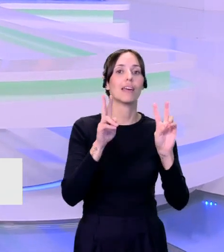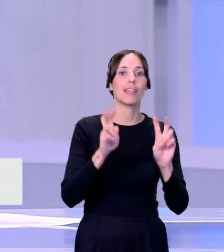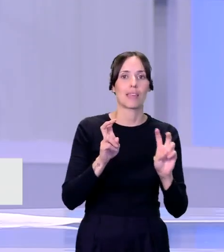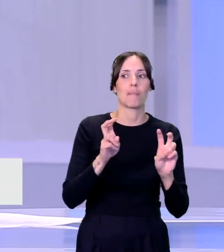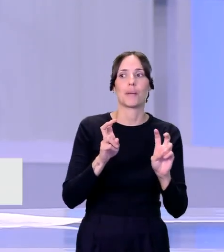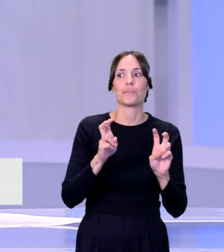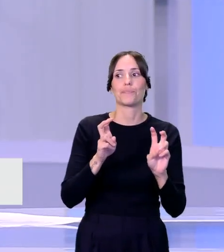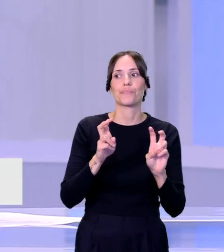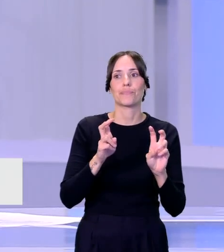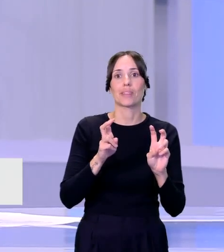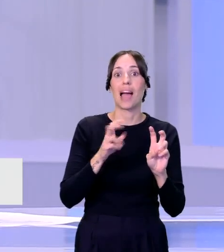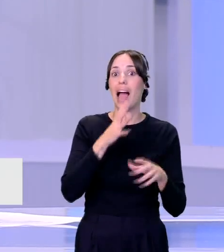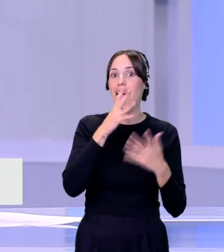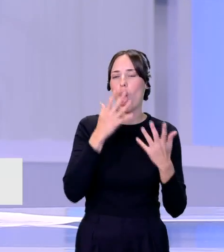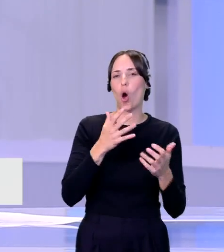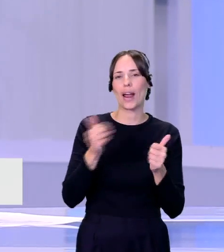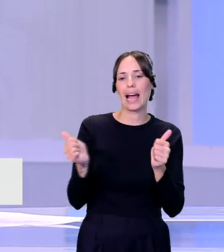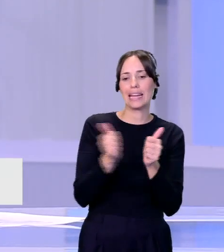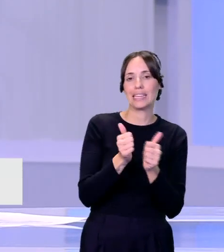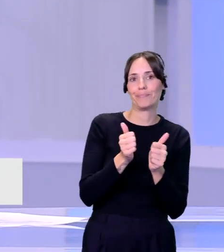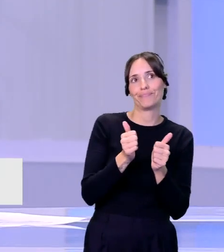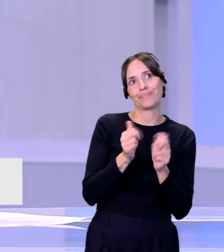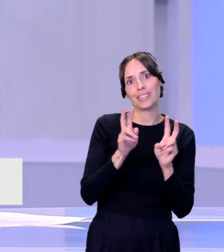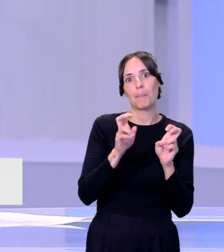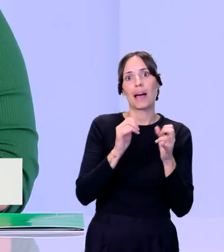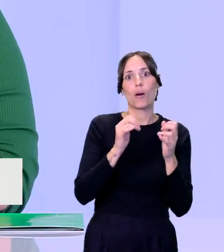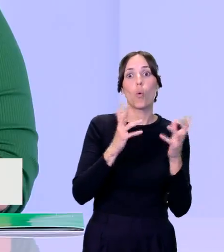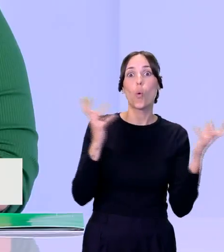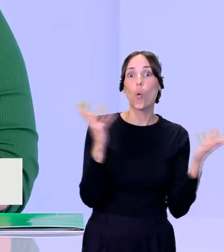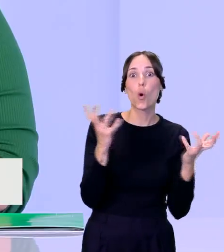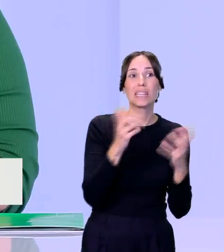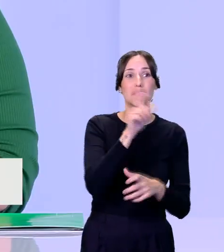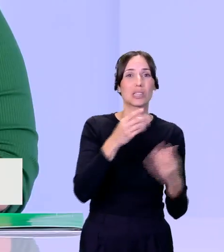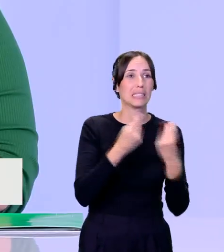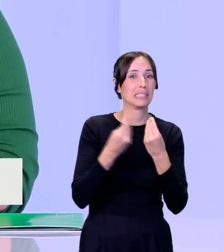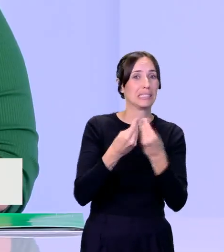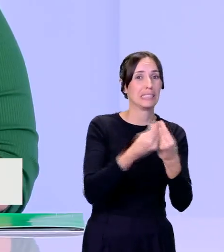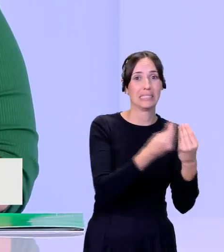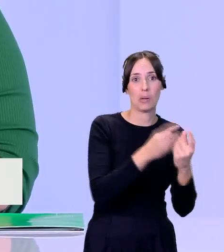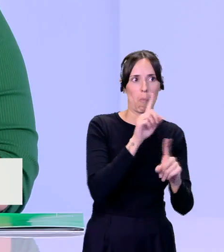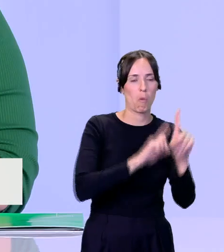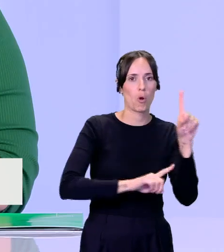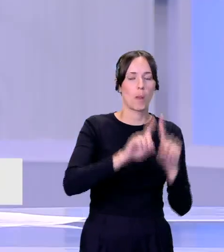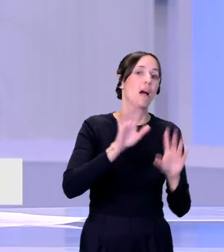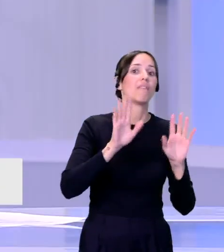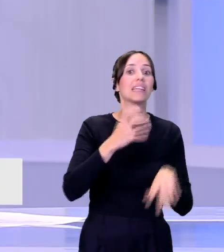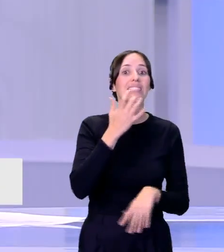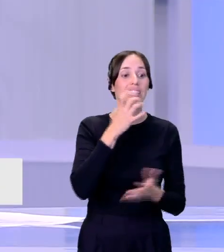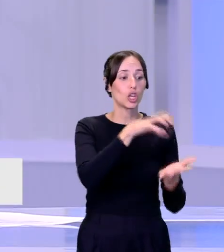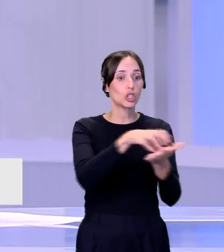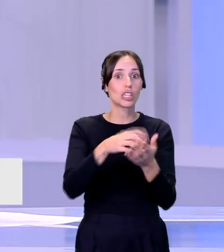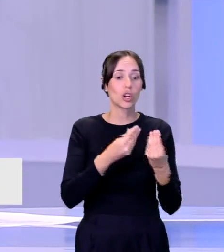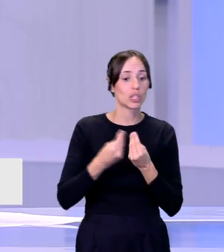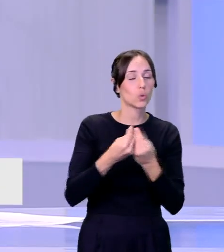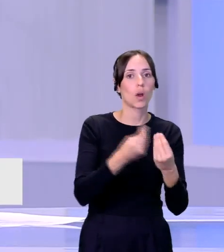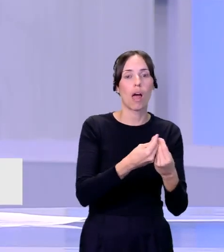picos asistenciales en esta época del año, también por la crisis en las urgencias. ¿Cómo afecta la saturación de los centros a